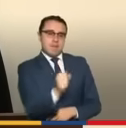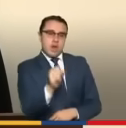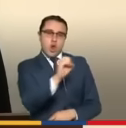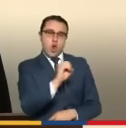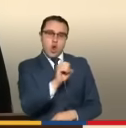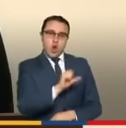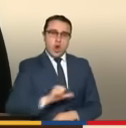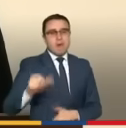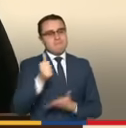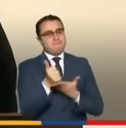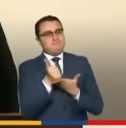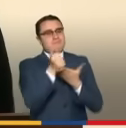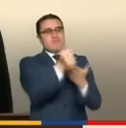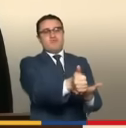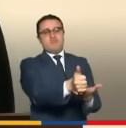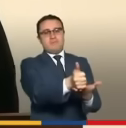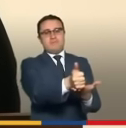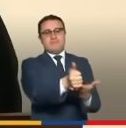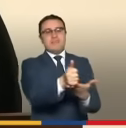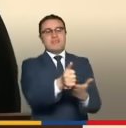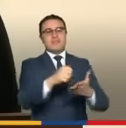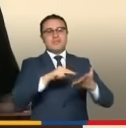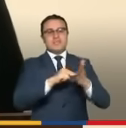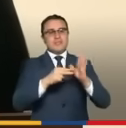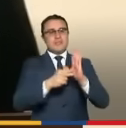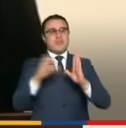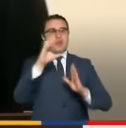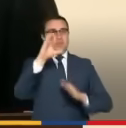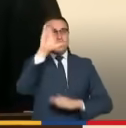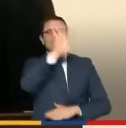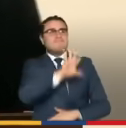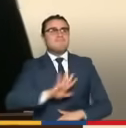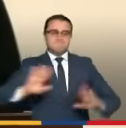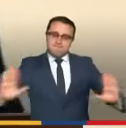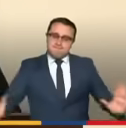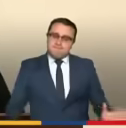porque es una forma de construir paz en Colombia. Bueno, gracias, muy amables.